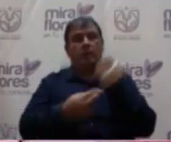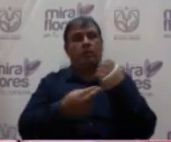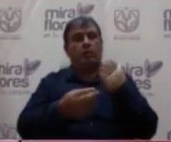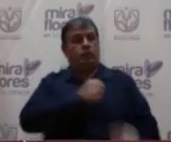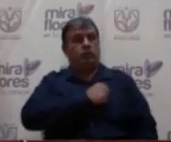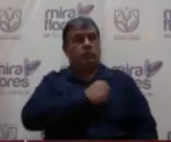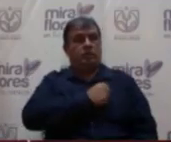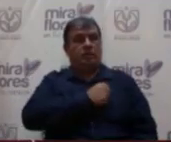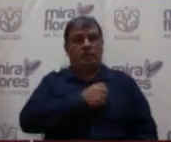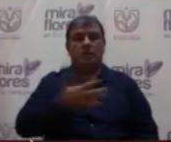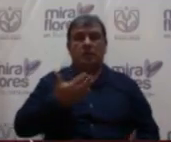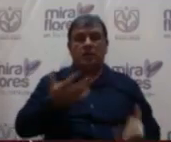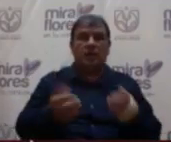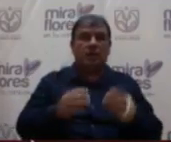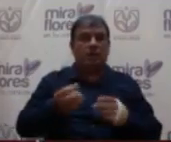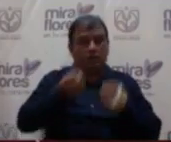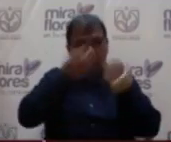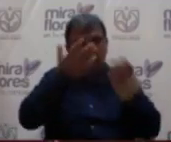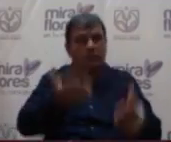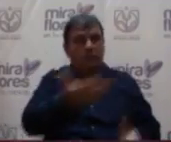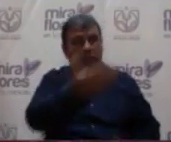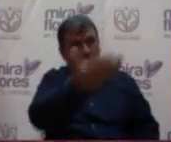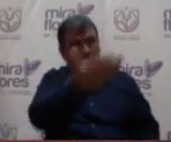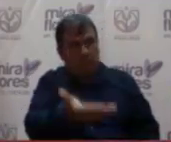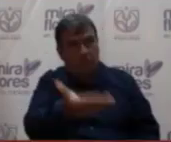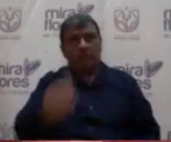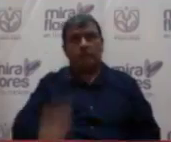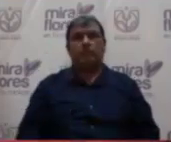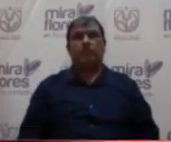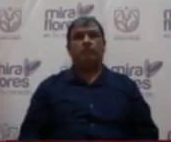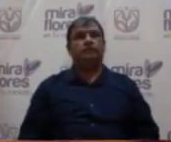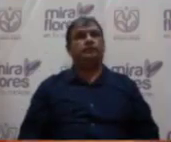Susana Stiglitz Watson quiere hacer un informe. Adelante, por favor.